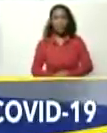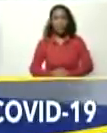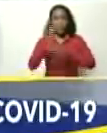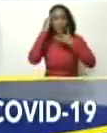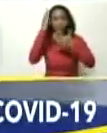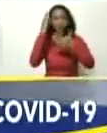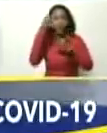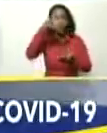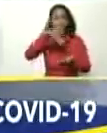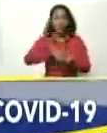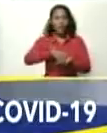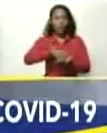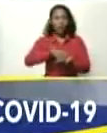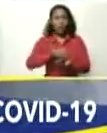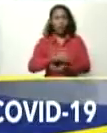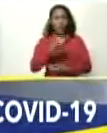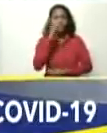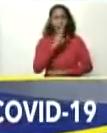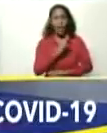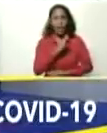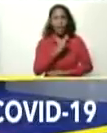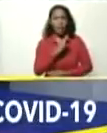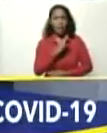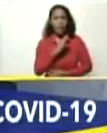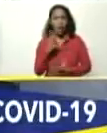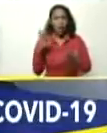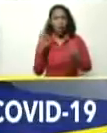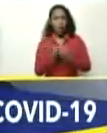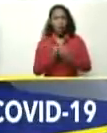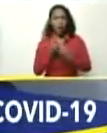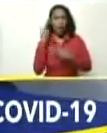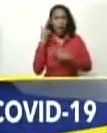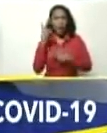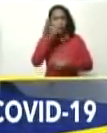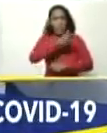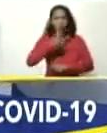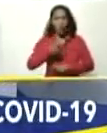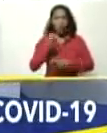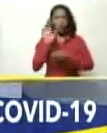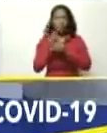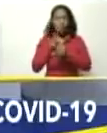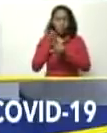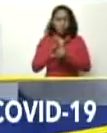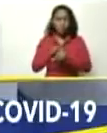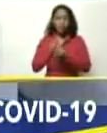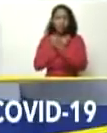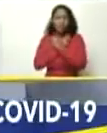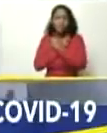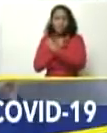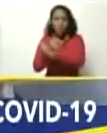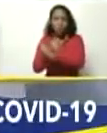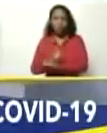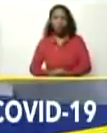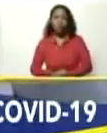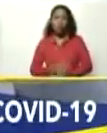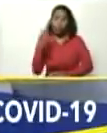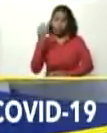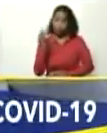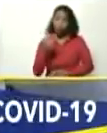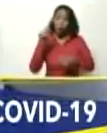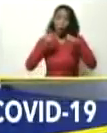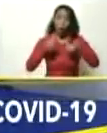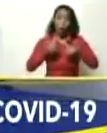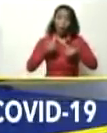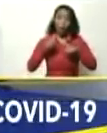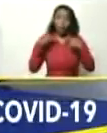Saludos desde el estado Barinas con esta gente cálida, amorosa, ¿verdad? Que hoy